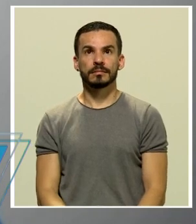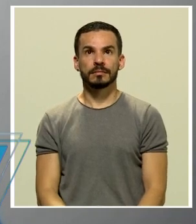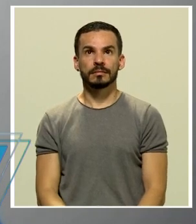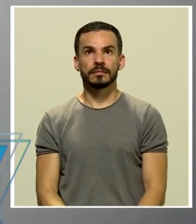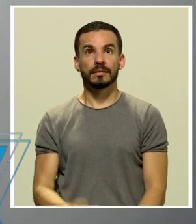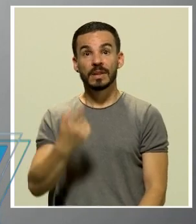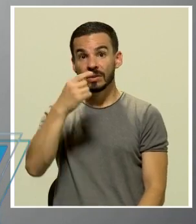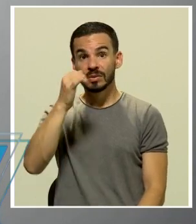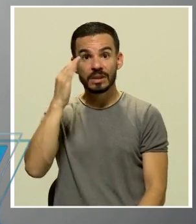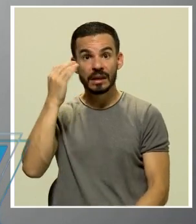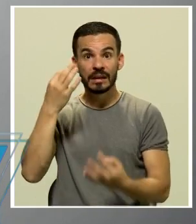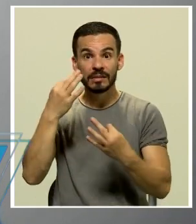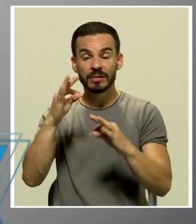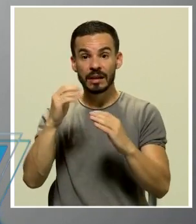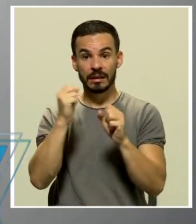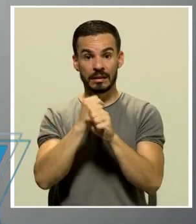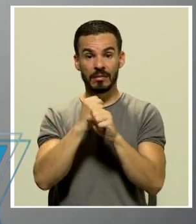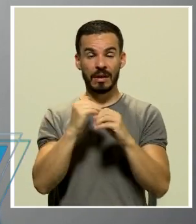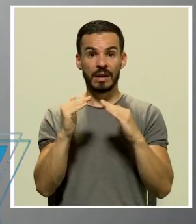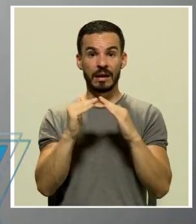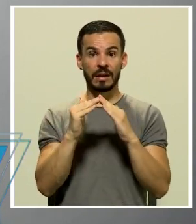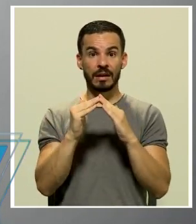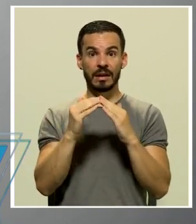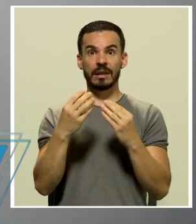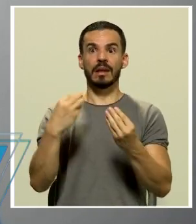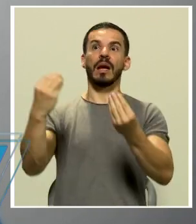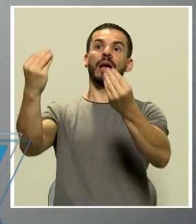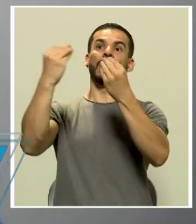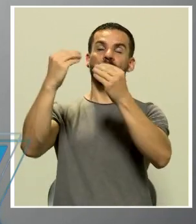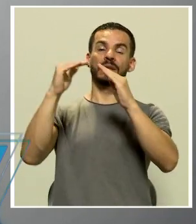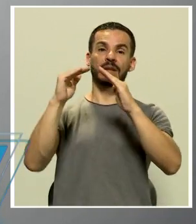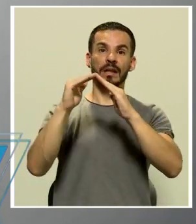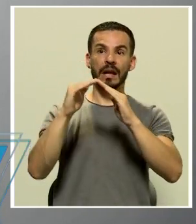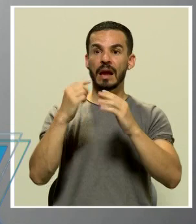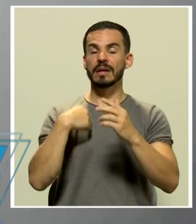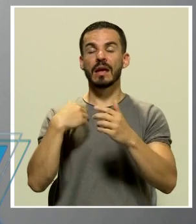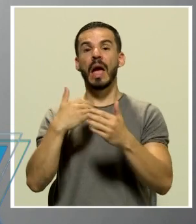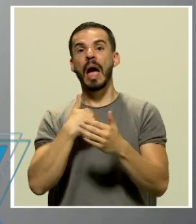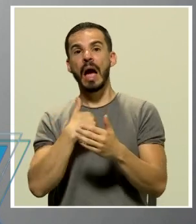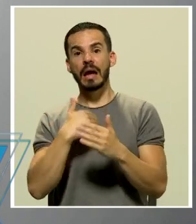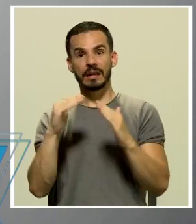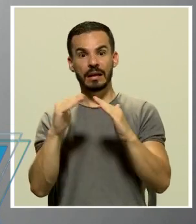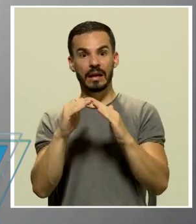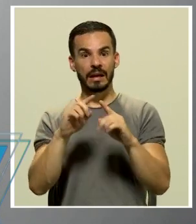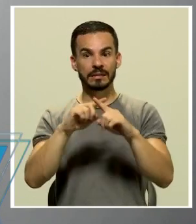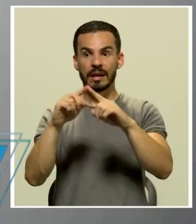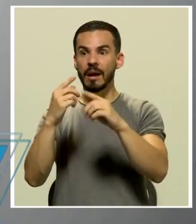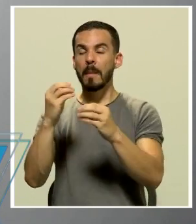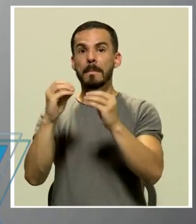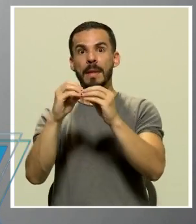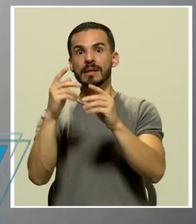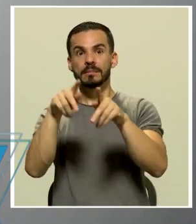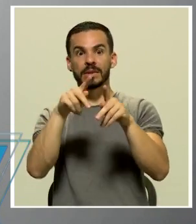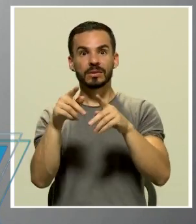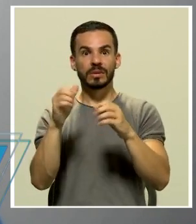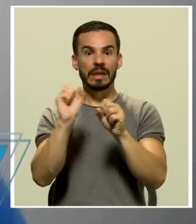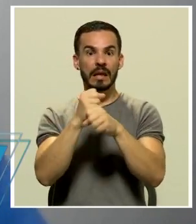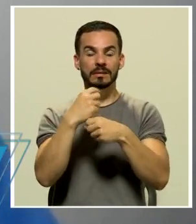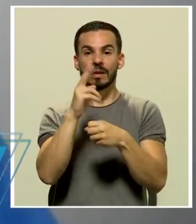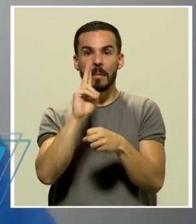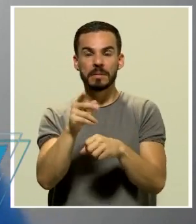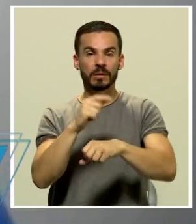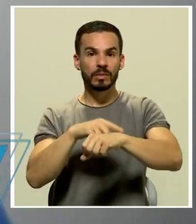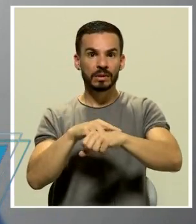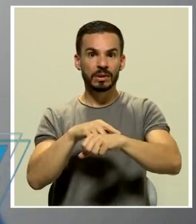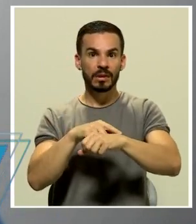Y que si usted trata de hacer teletrabajo y de hacer educación virtual y hay varias personas tratando de hacer lo mismo en un hogar,